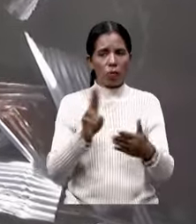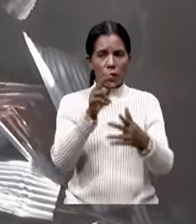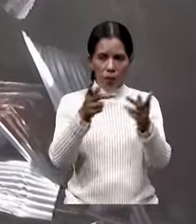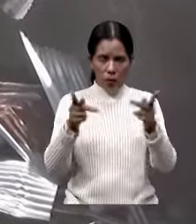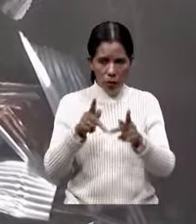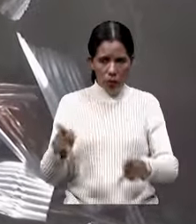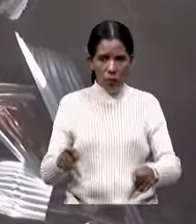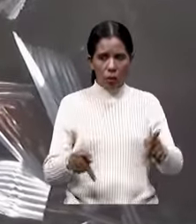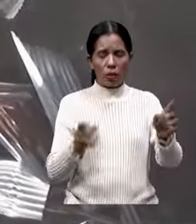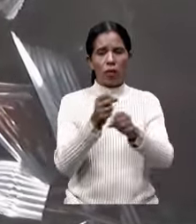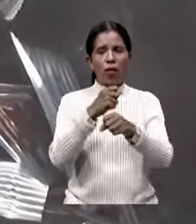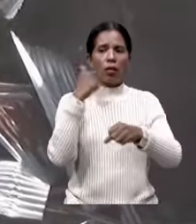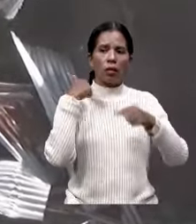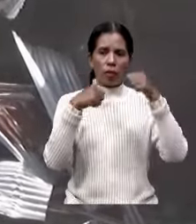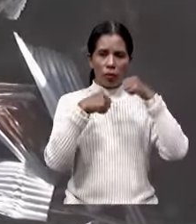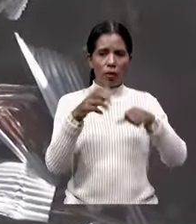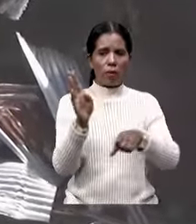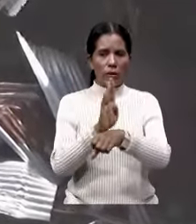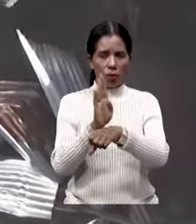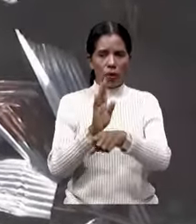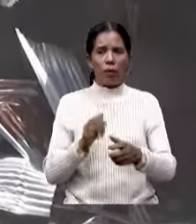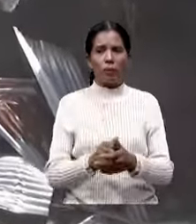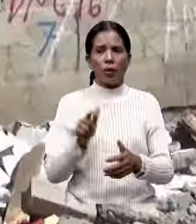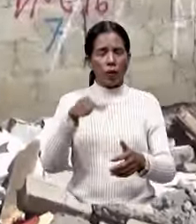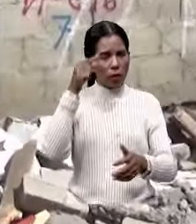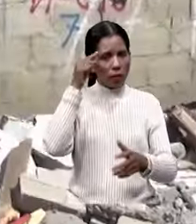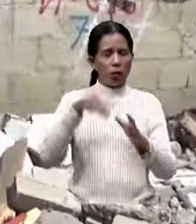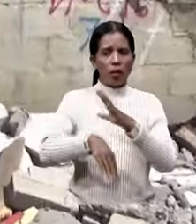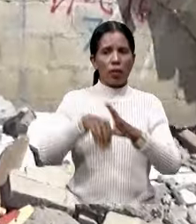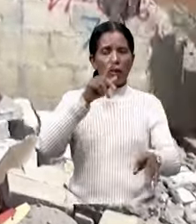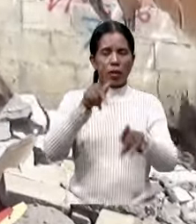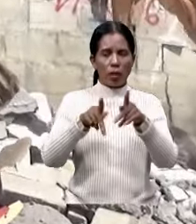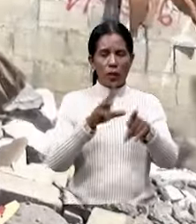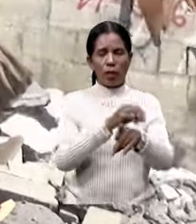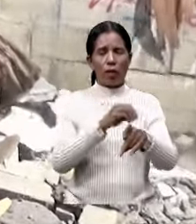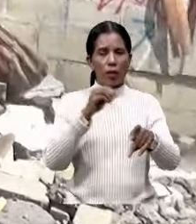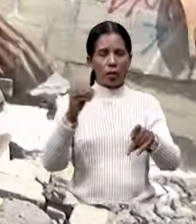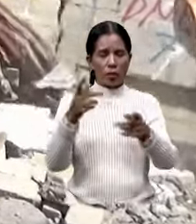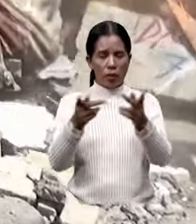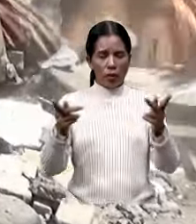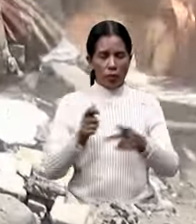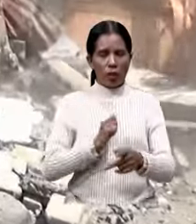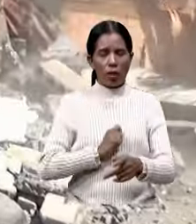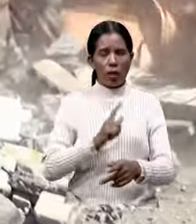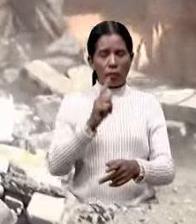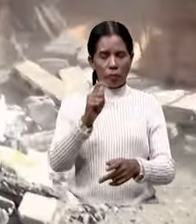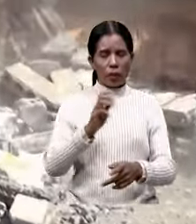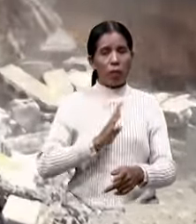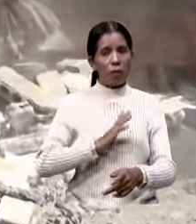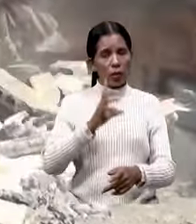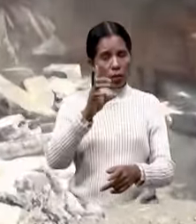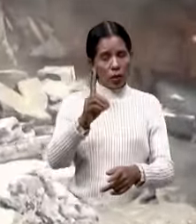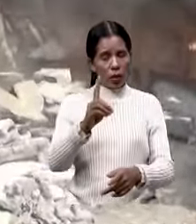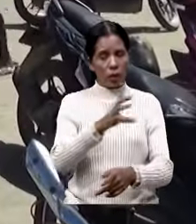público, o de halau actividad de negocio. Antes, el gobierno ha saído a la comunidad, no vendedor Sira y a área Aimutin. Bidau,